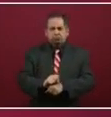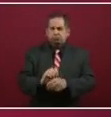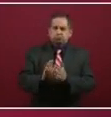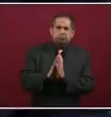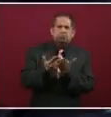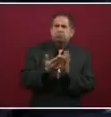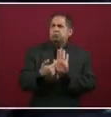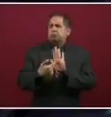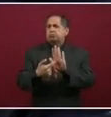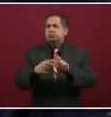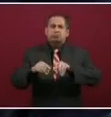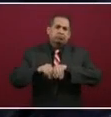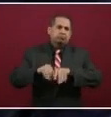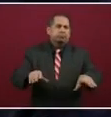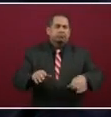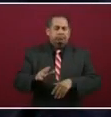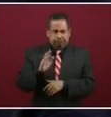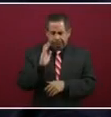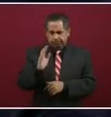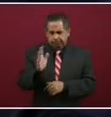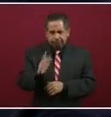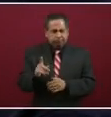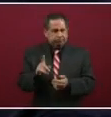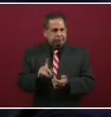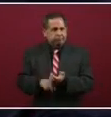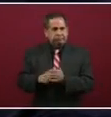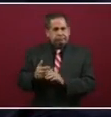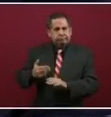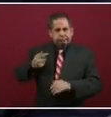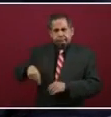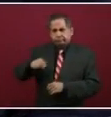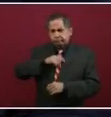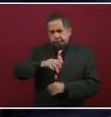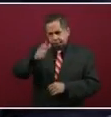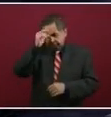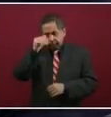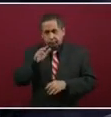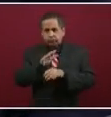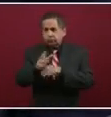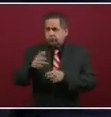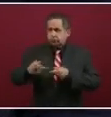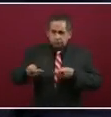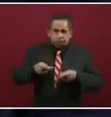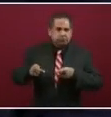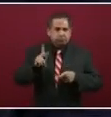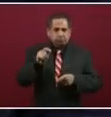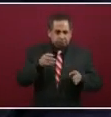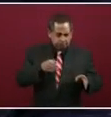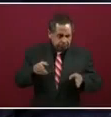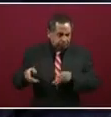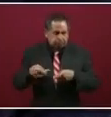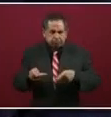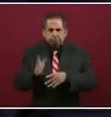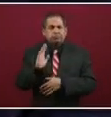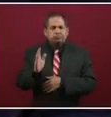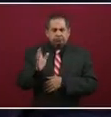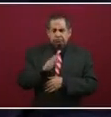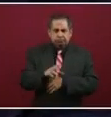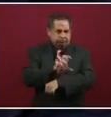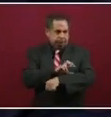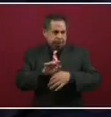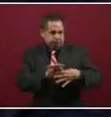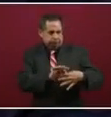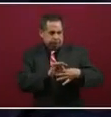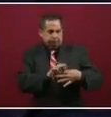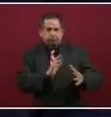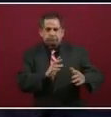Ya tenemos previsto lo que tenemos que llevar a cabo, se está trabajando de manera coordinada. Le